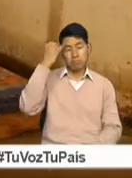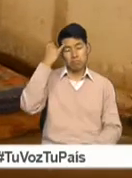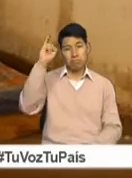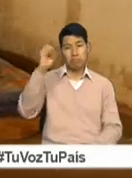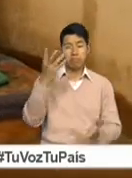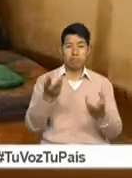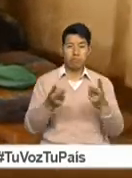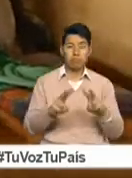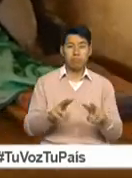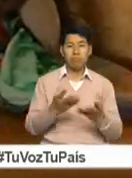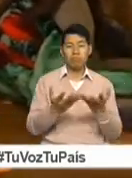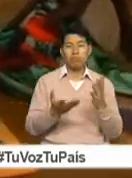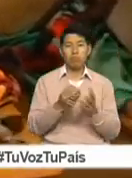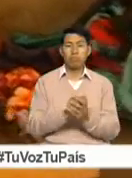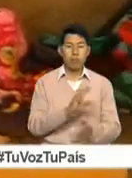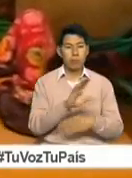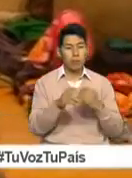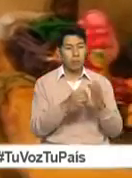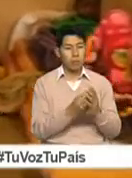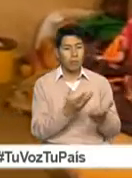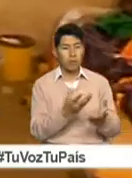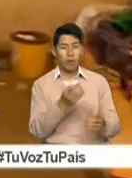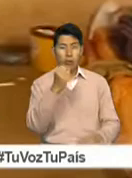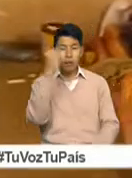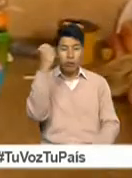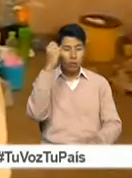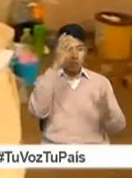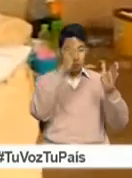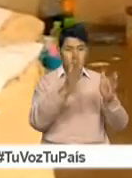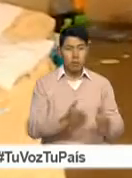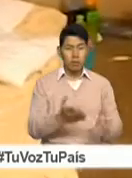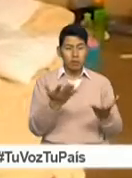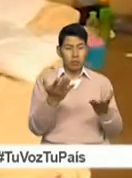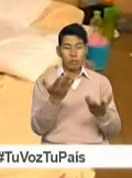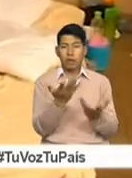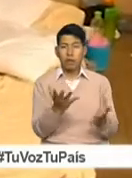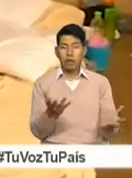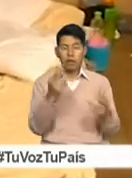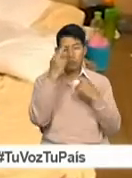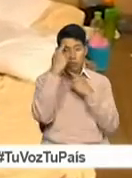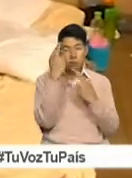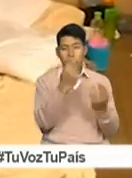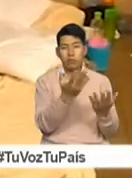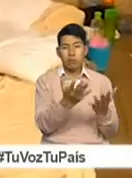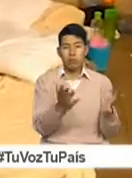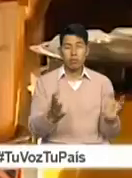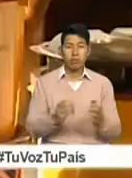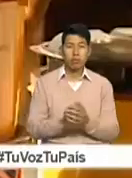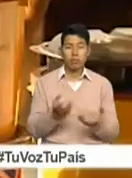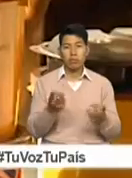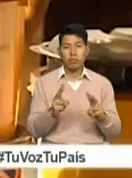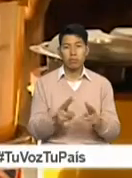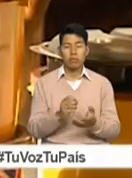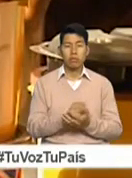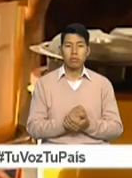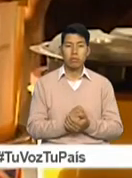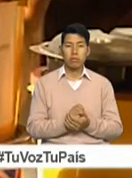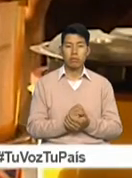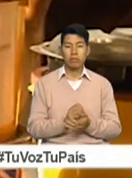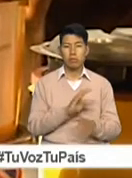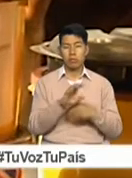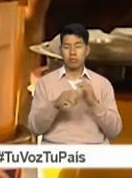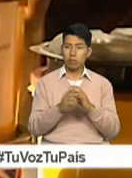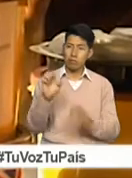demandantes de asilo están expuestos a violaciones de los derechos humanos que se ha recogido el guante de macrón ha sido la comisión europea que se ha mostrado